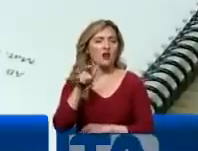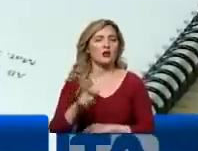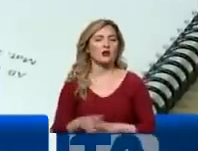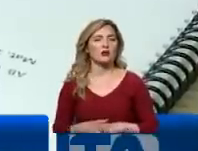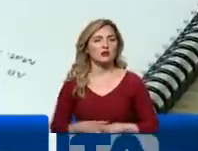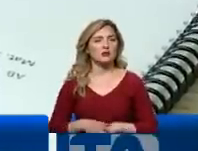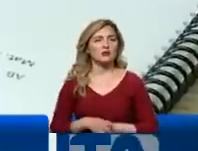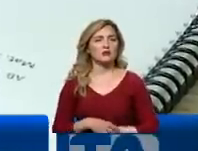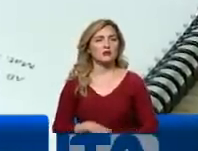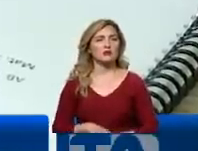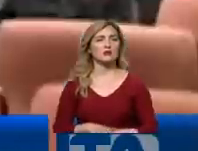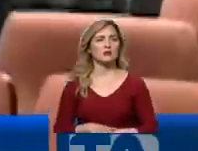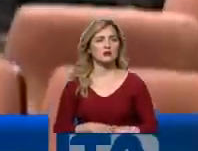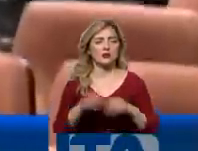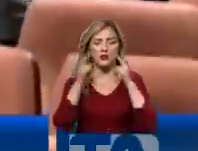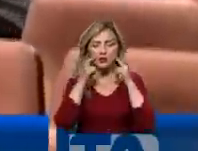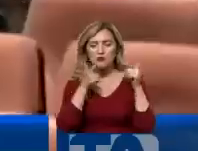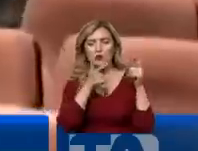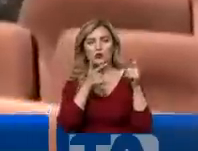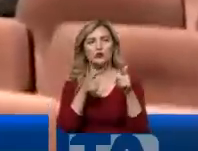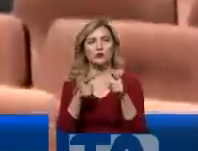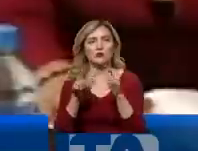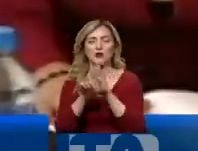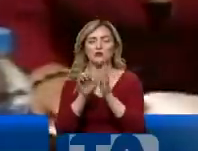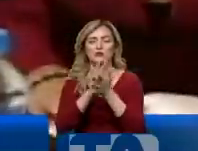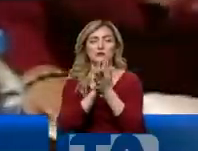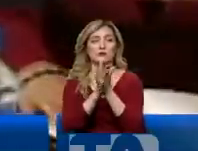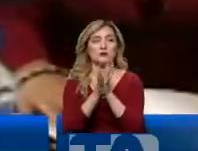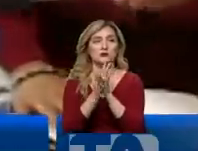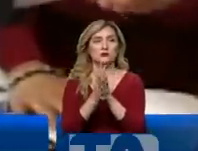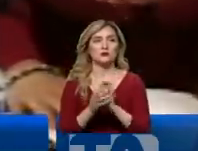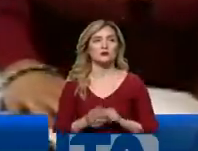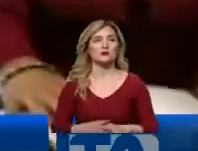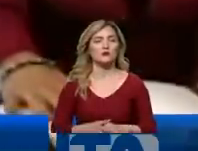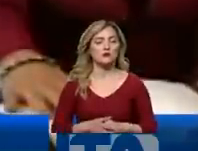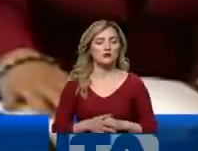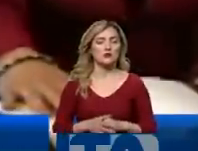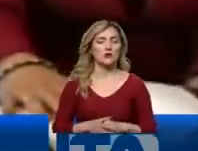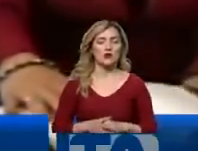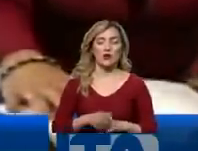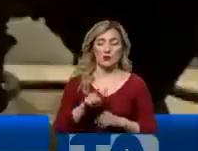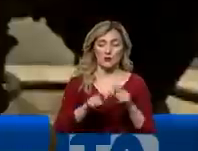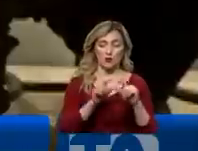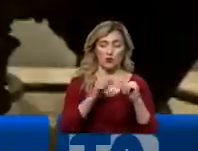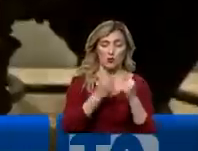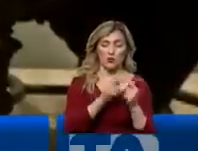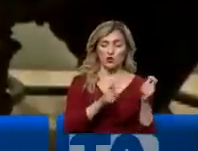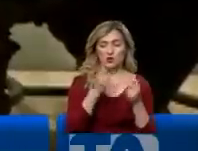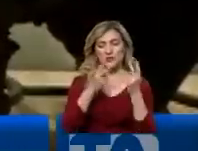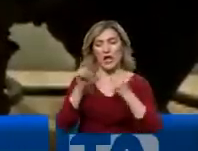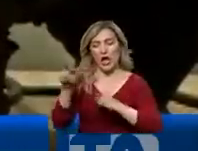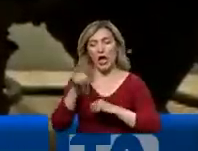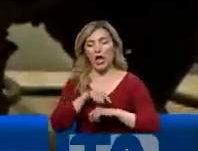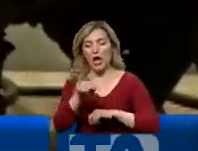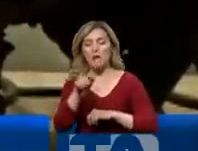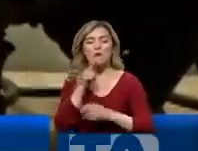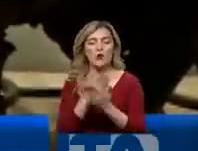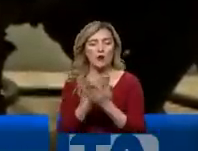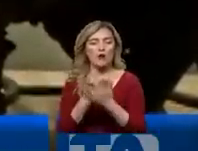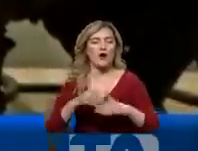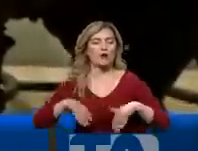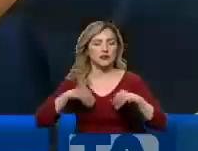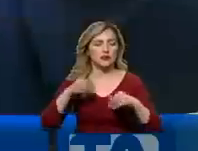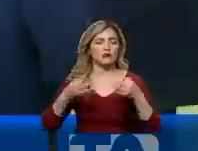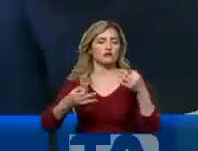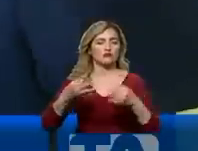no contaba con la cadena de custodia requerida por ley. Los visitantes le habían asegurado al fiscal que la prueba iba a ser aceptada por